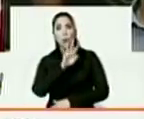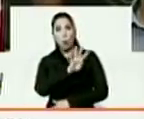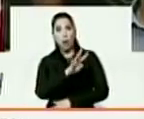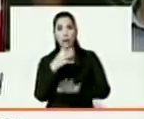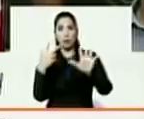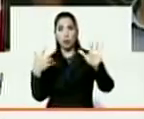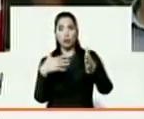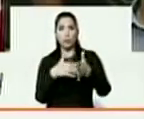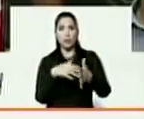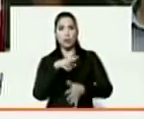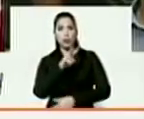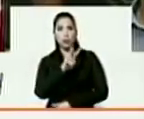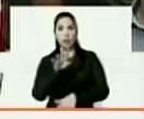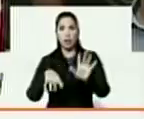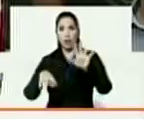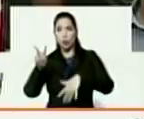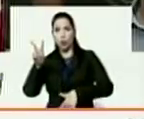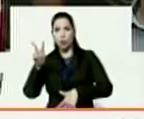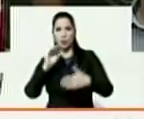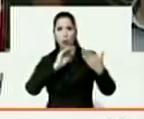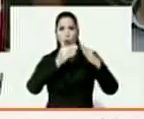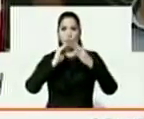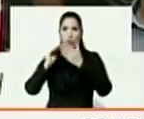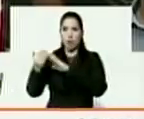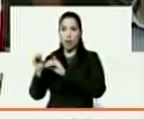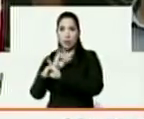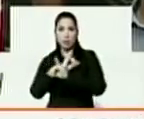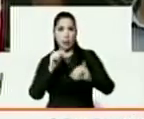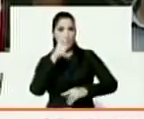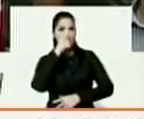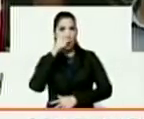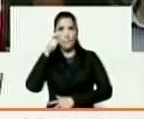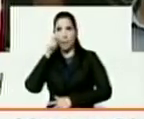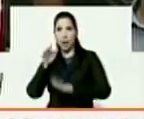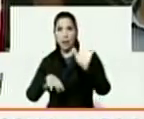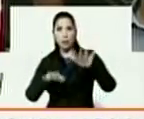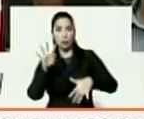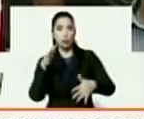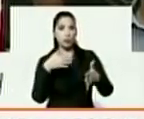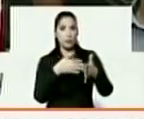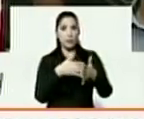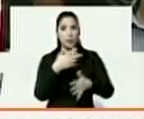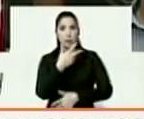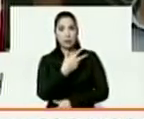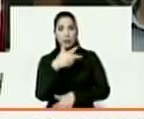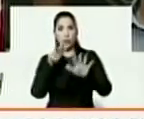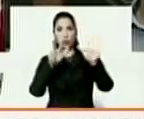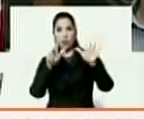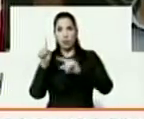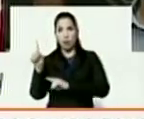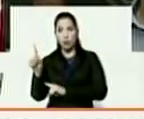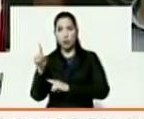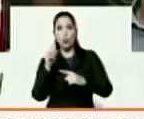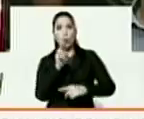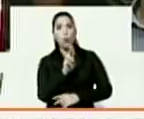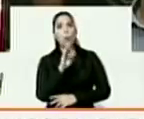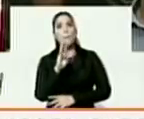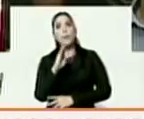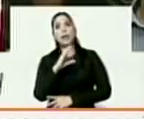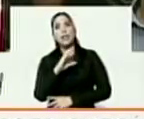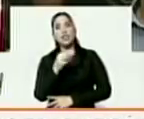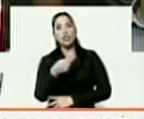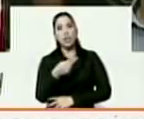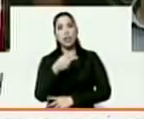48.212 comunidades en las 14 mil 381 v che tenemos